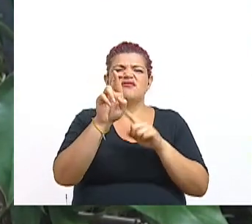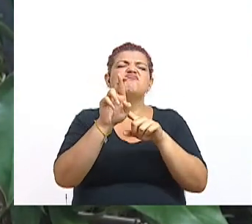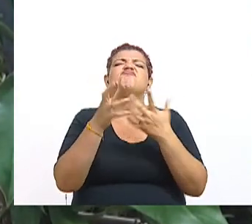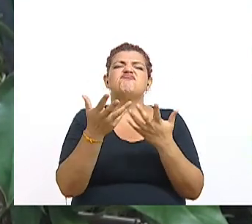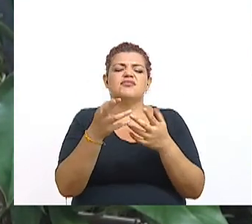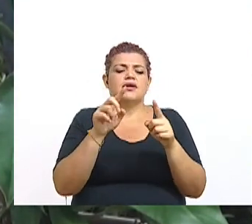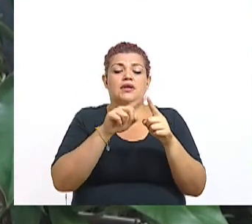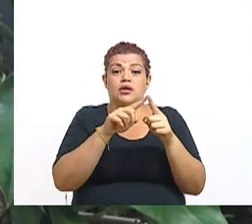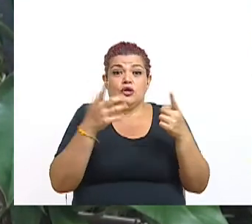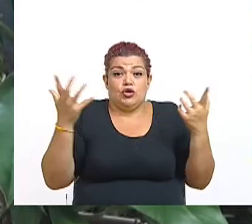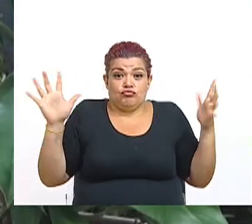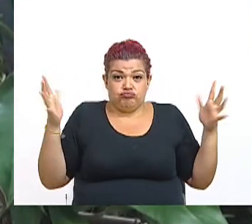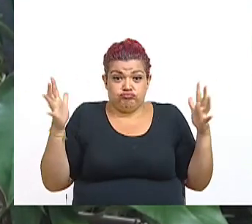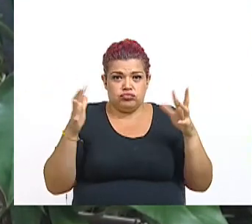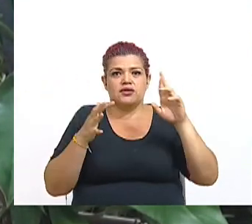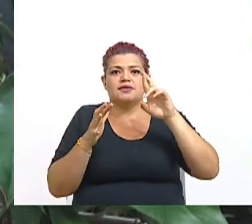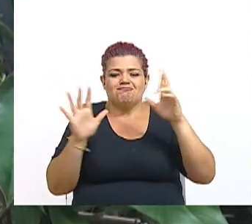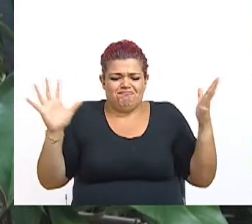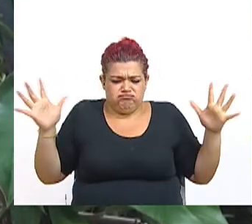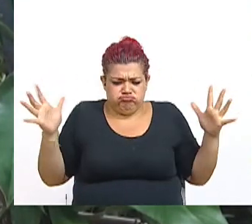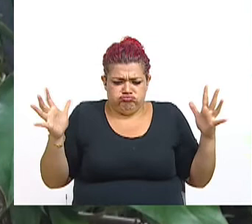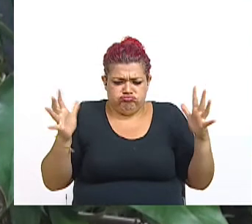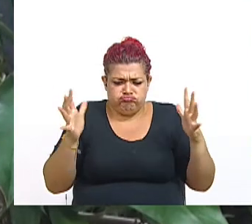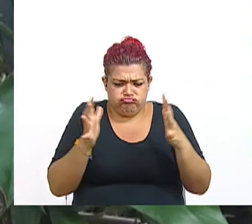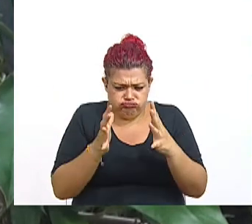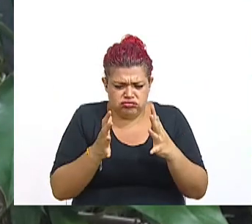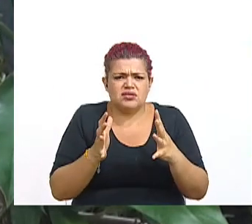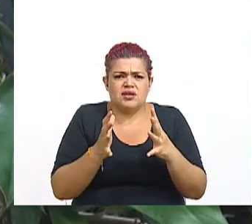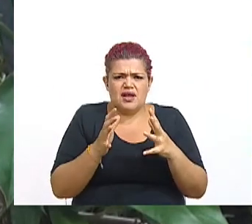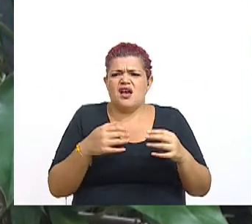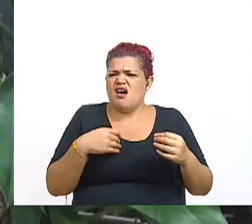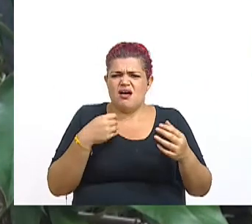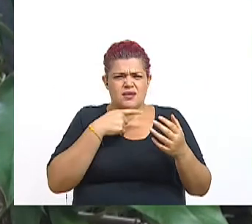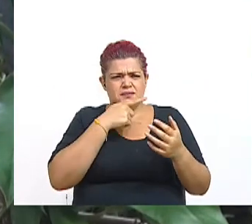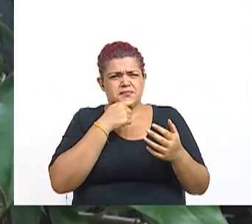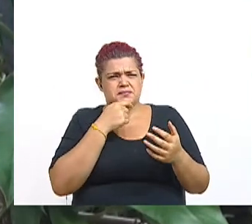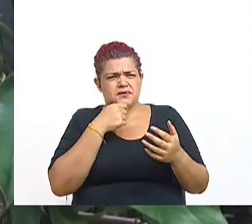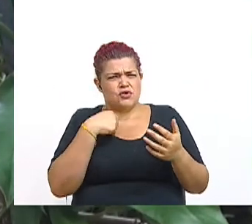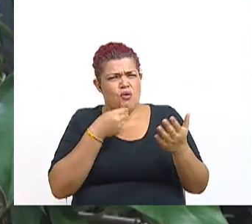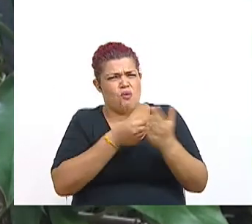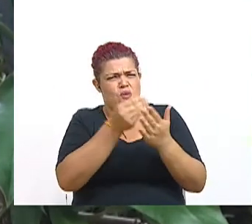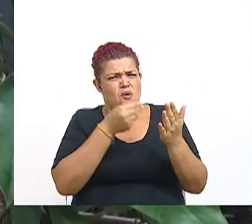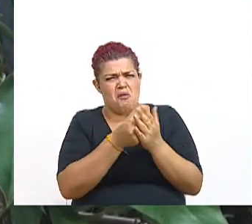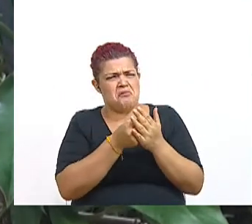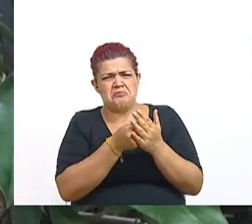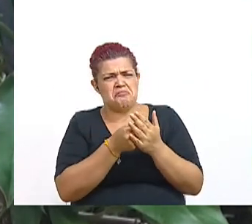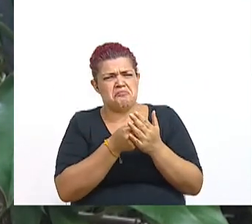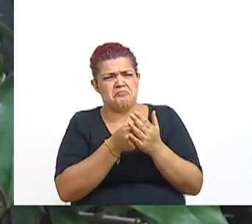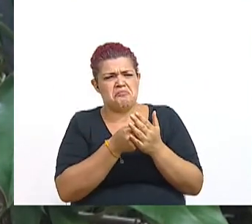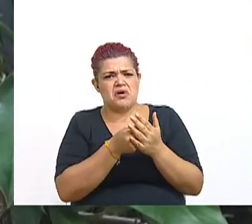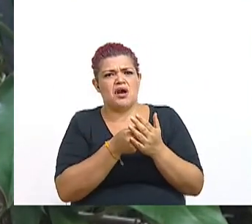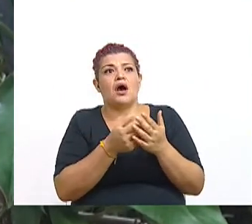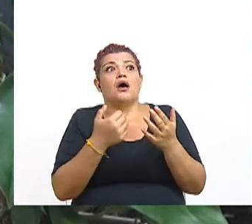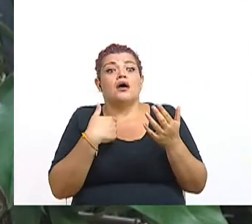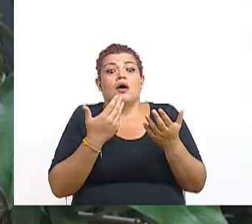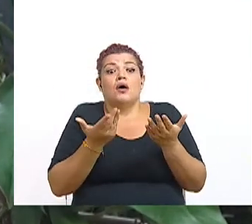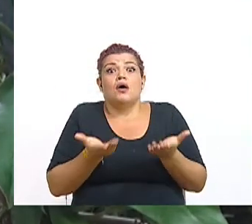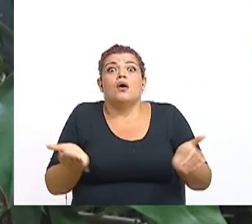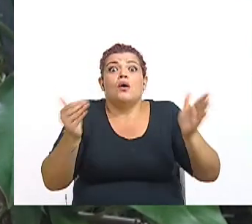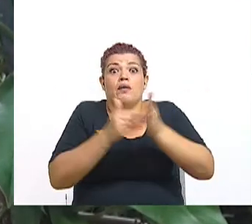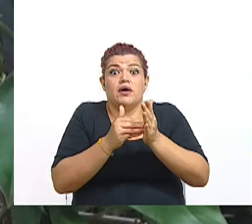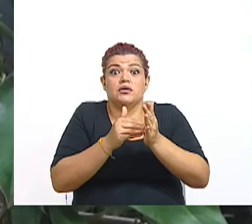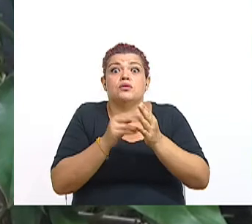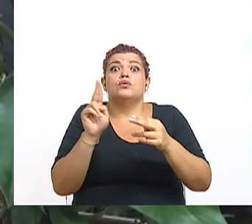Para comenzar a reducir es importante cuestionarnos si todo lo que compramos es necesario. Reutilizamos cuando dejamos